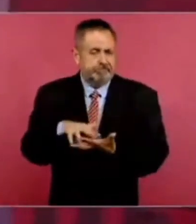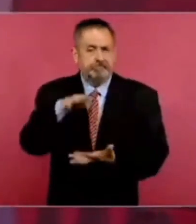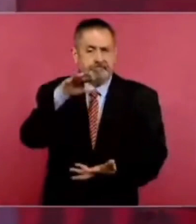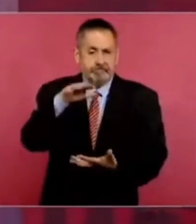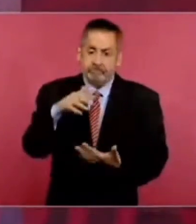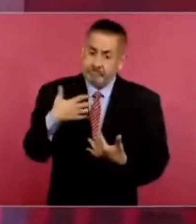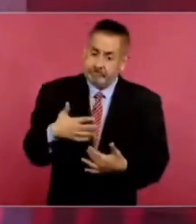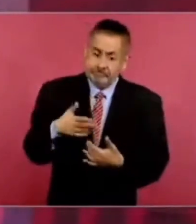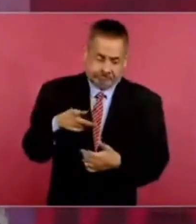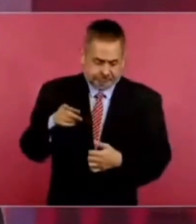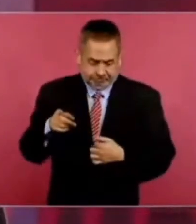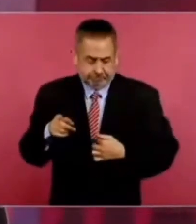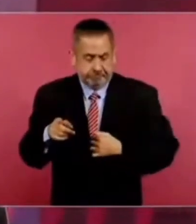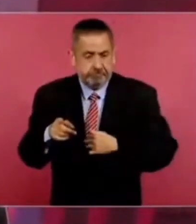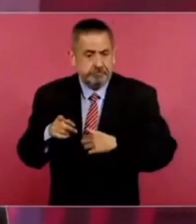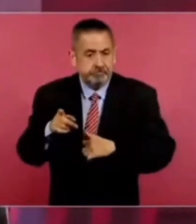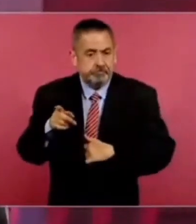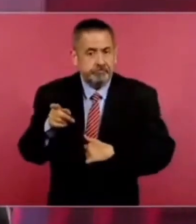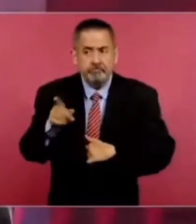porque